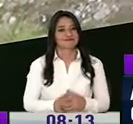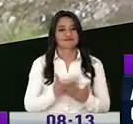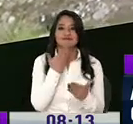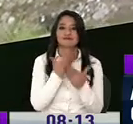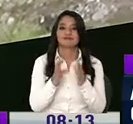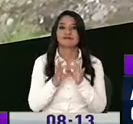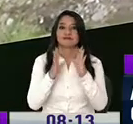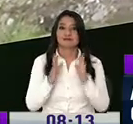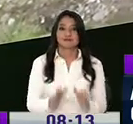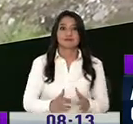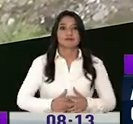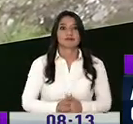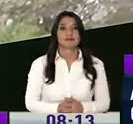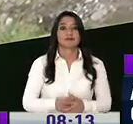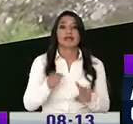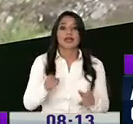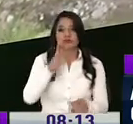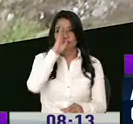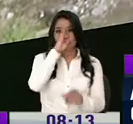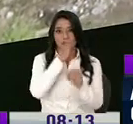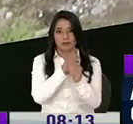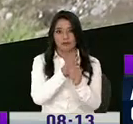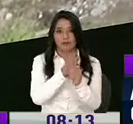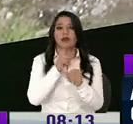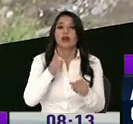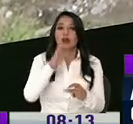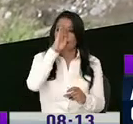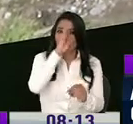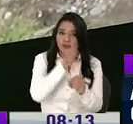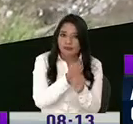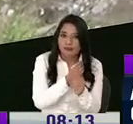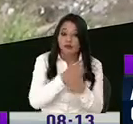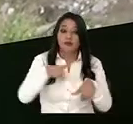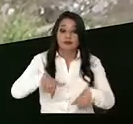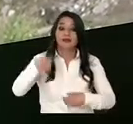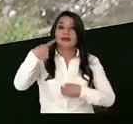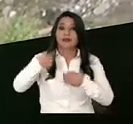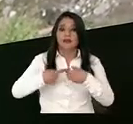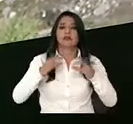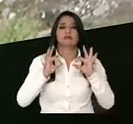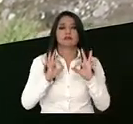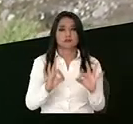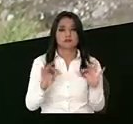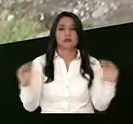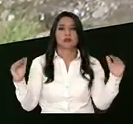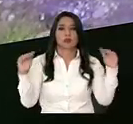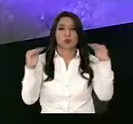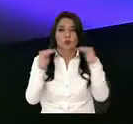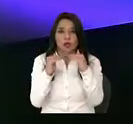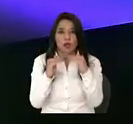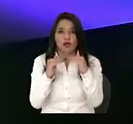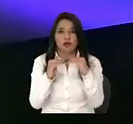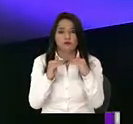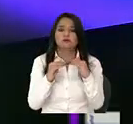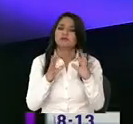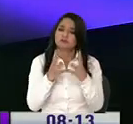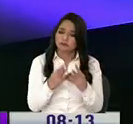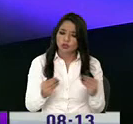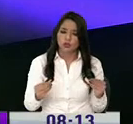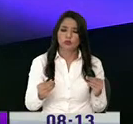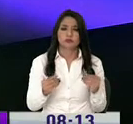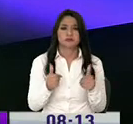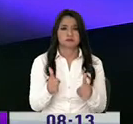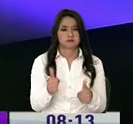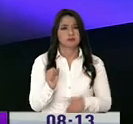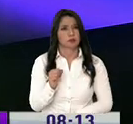Sofía Vintimilla. Esa es nuestra visión, esta es nuestra misión, la visión de una ciudad justa, igualitaria, con todos los caminos y todas las